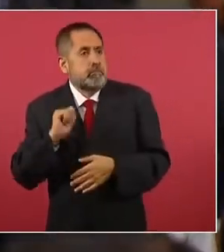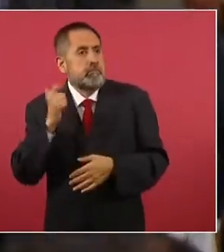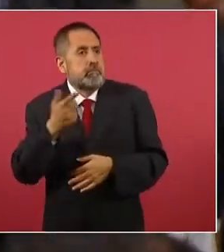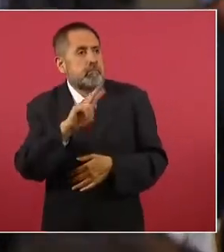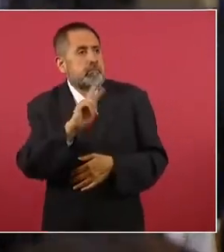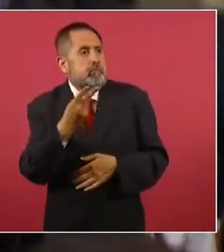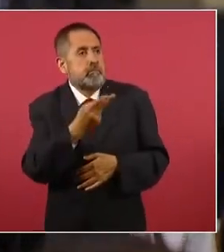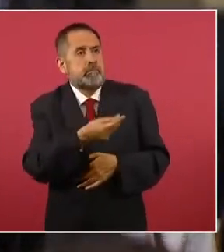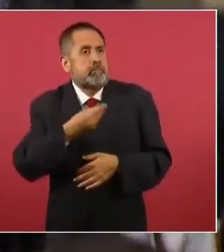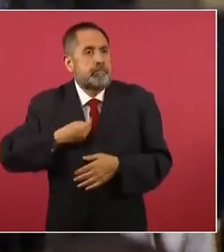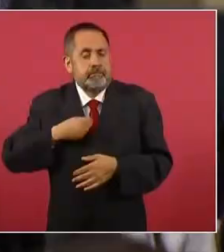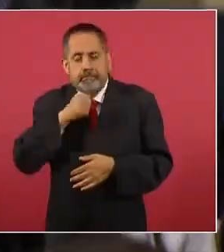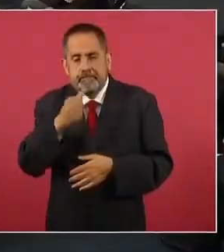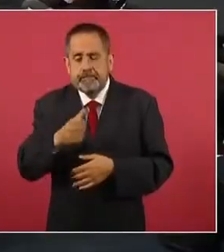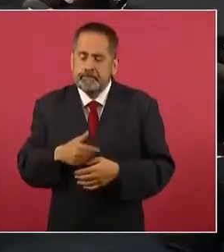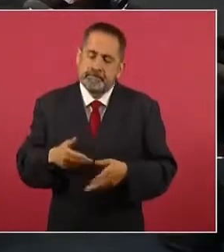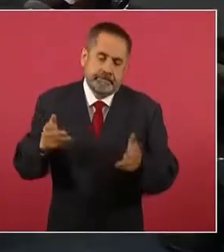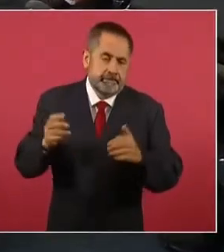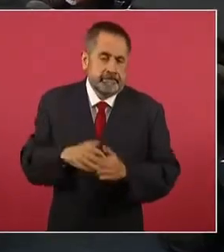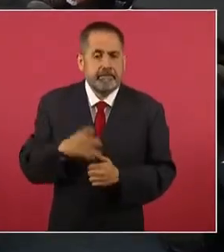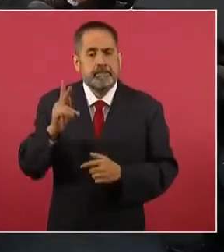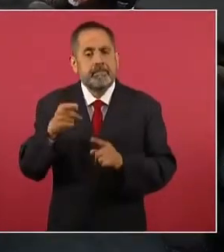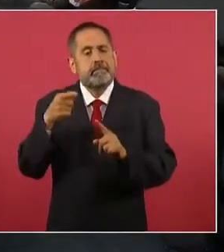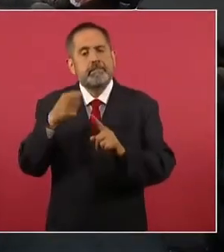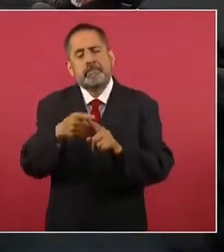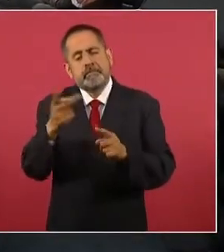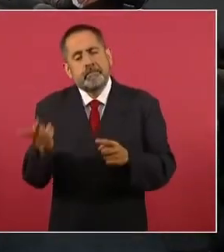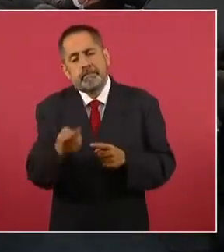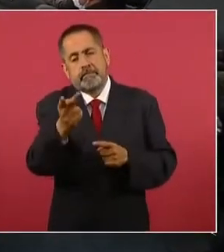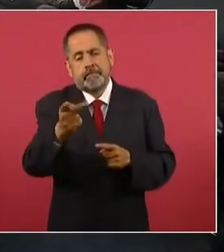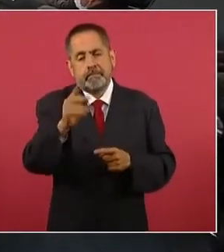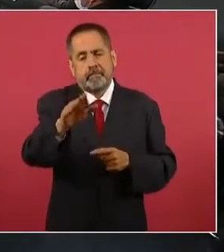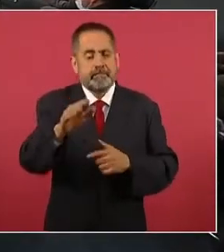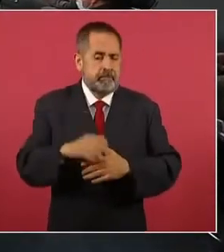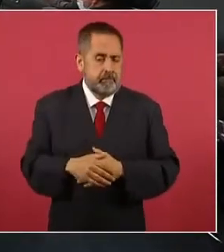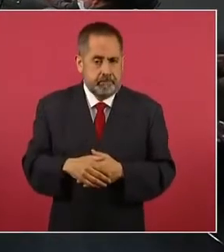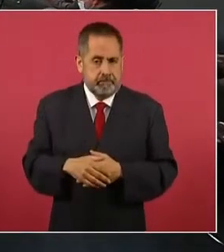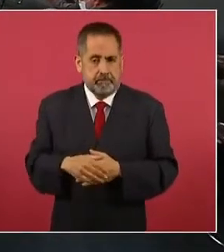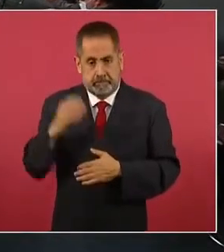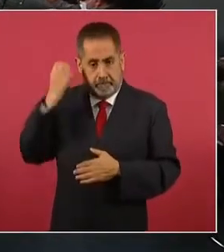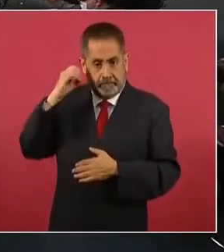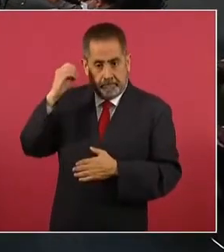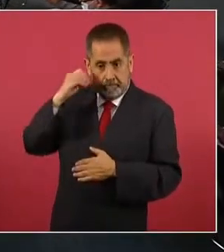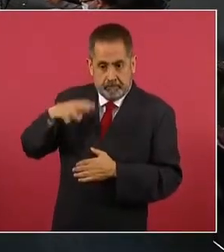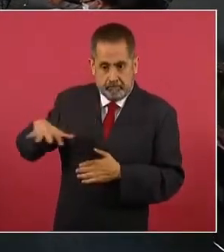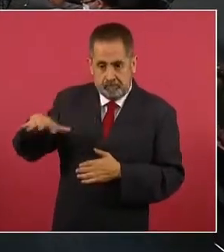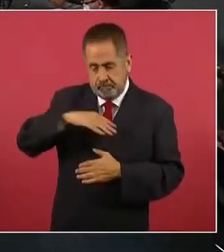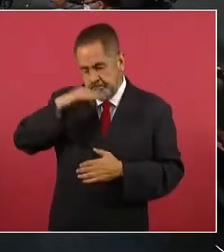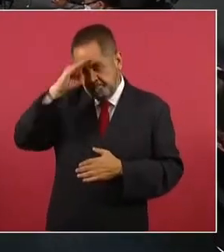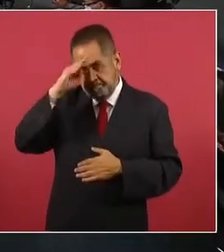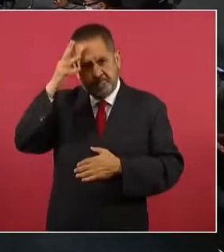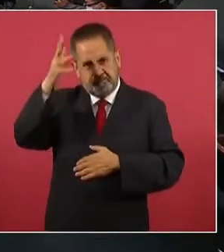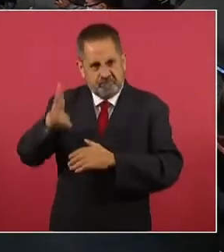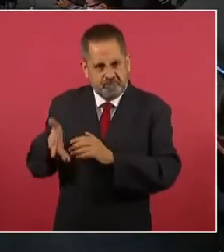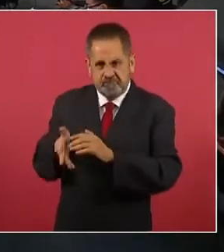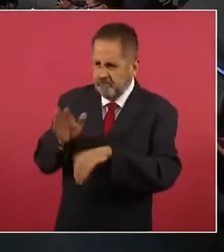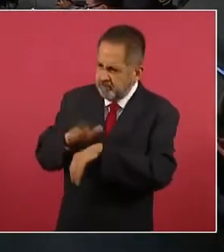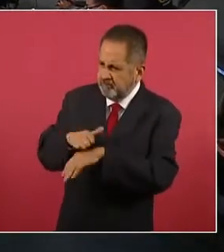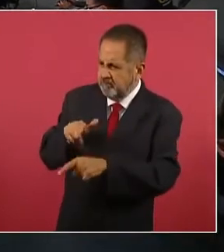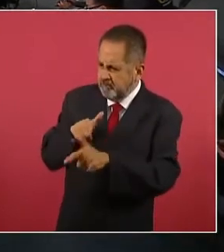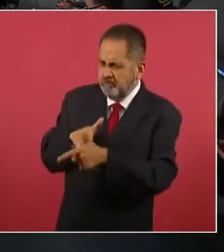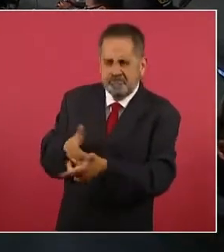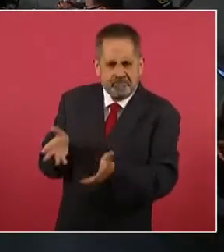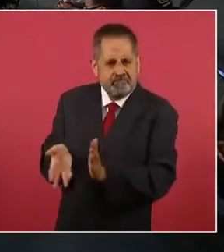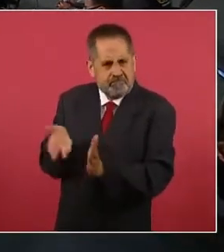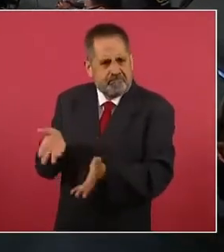ahorro. Pero en fin, mi pregunta es, dentro del desarrollo de Oaxaca que usted ha planteado y que ha avanzado mucho,